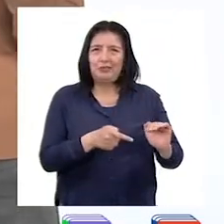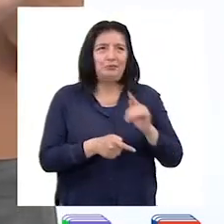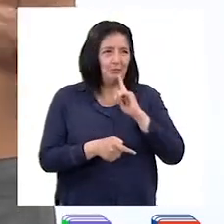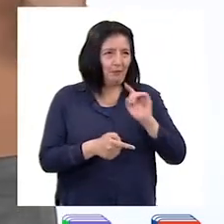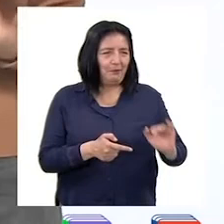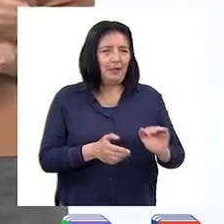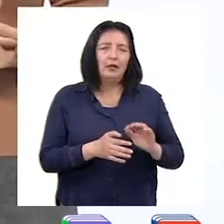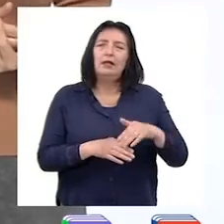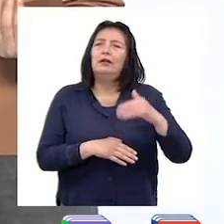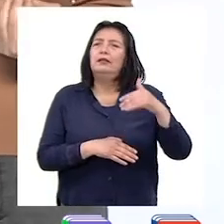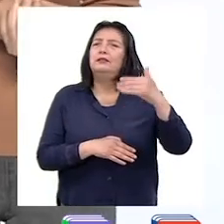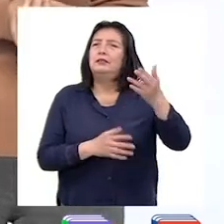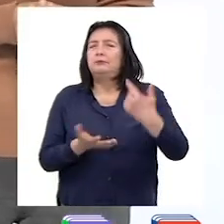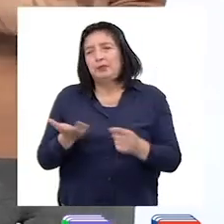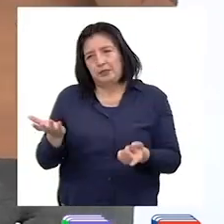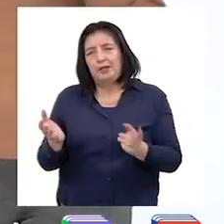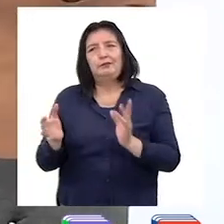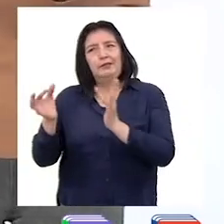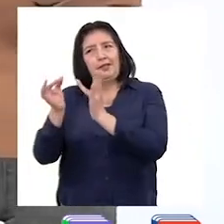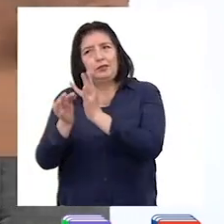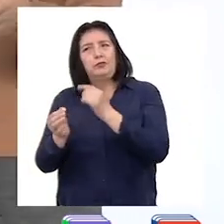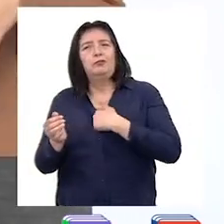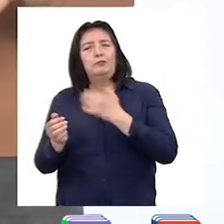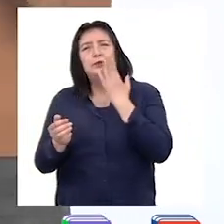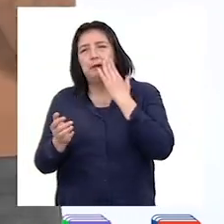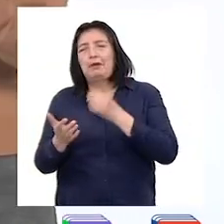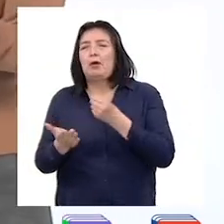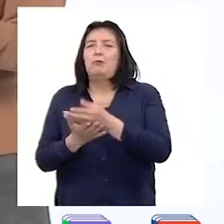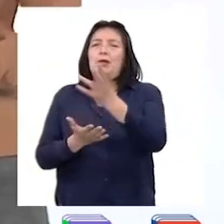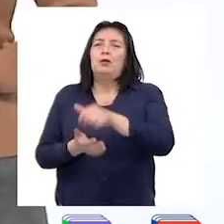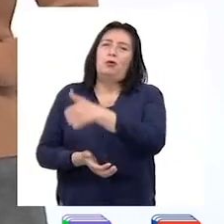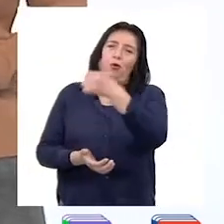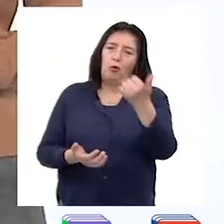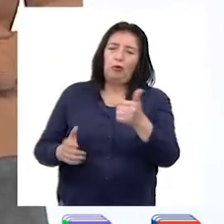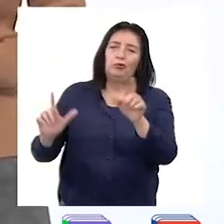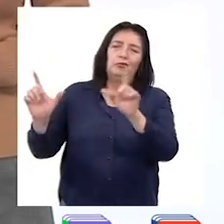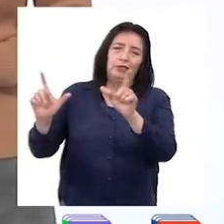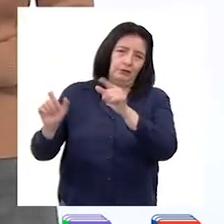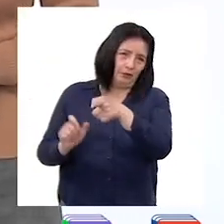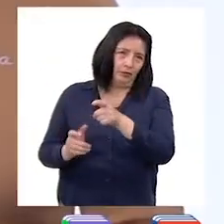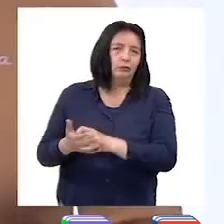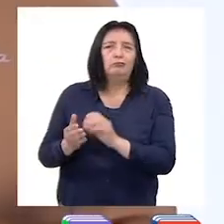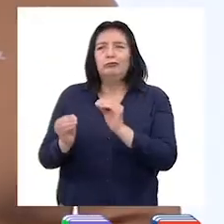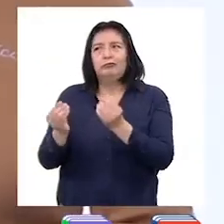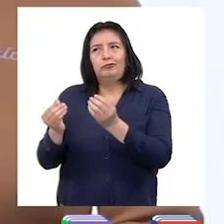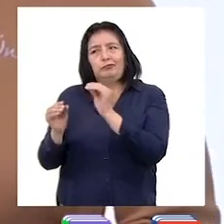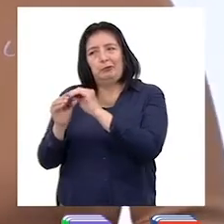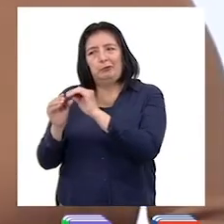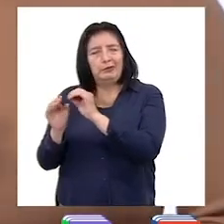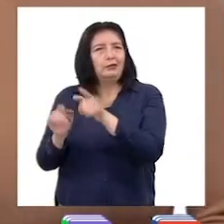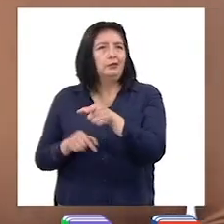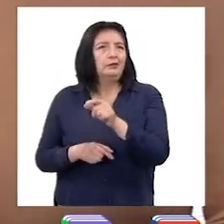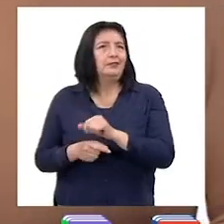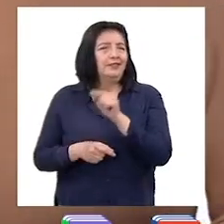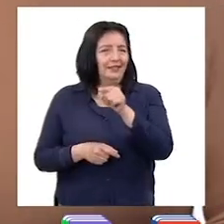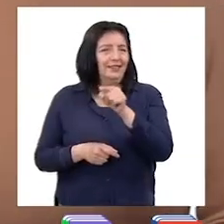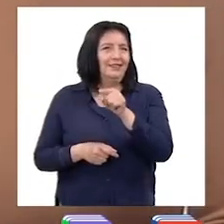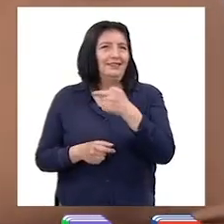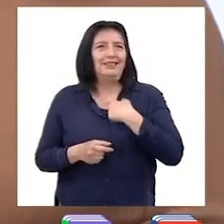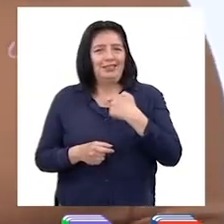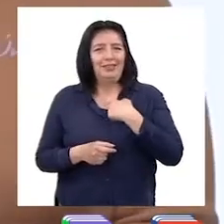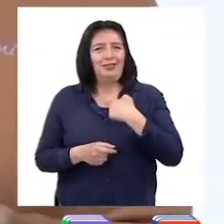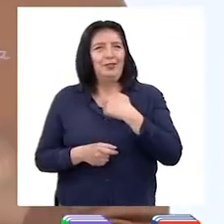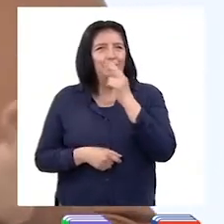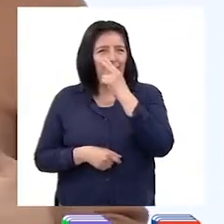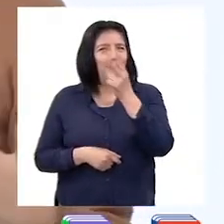Años después, cuando formó una familia con mi mamá, él y ella compraron otro televisor con sus ahorros. Ese era el aparato en el que yo